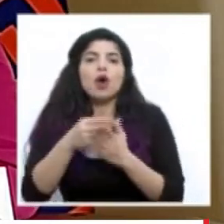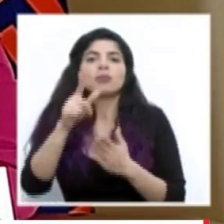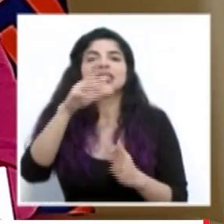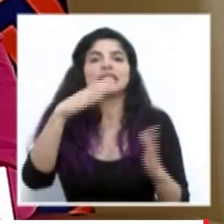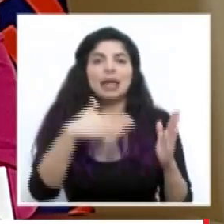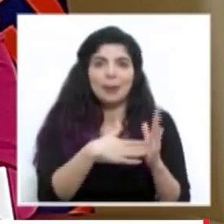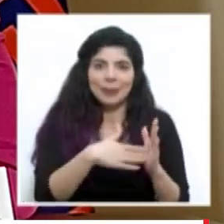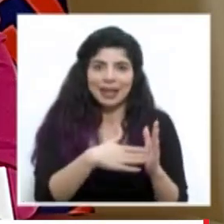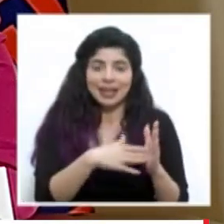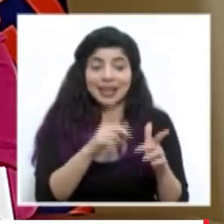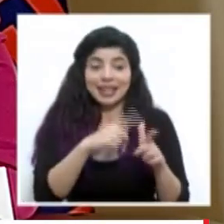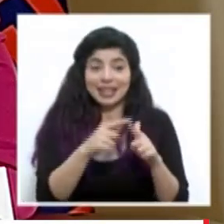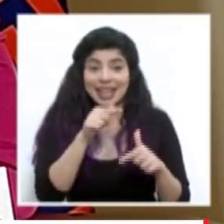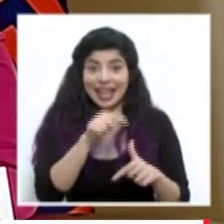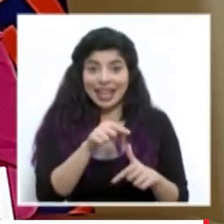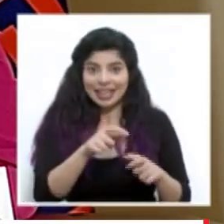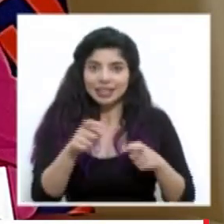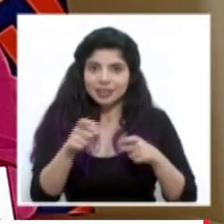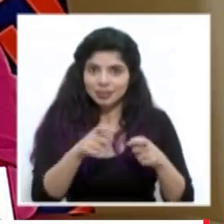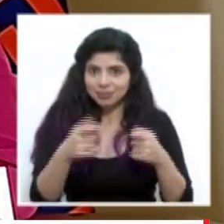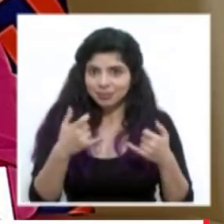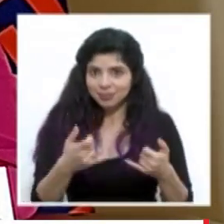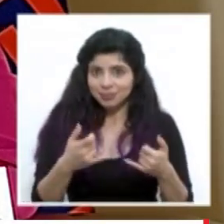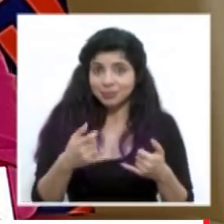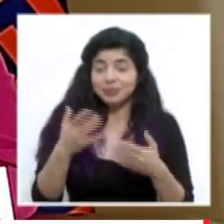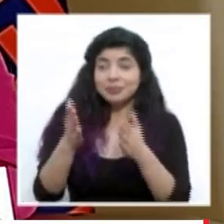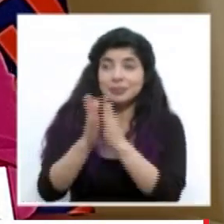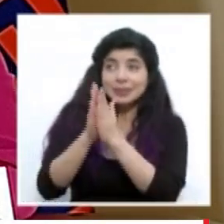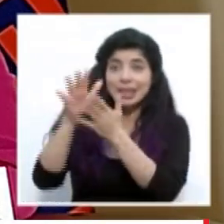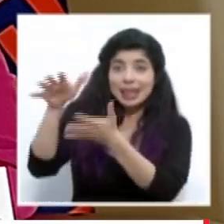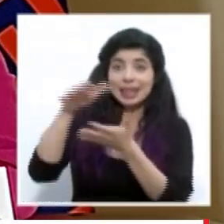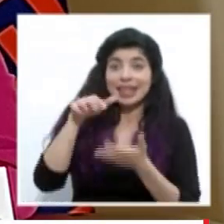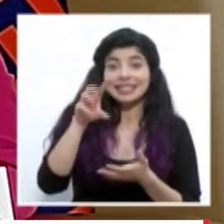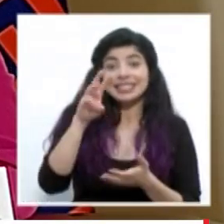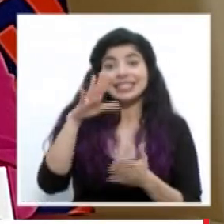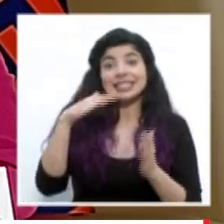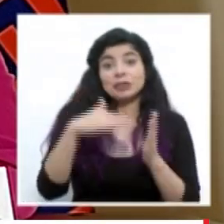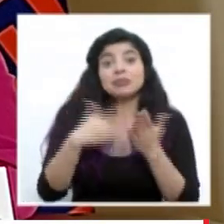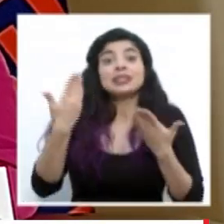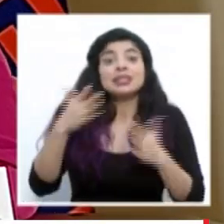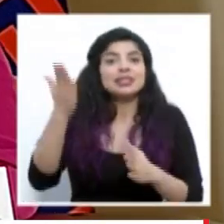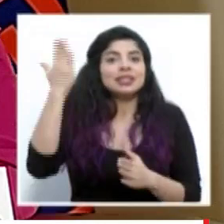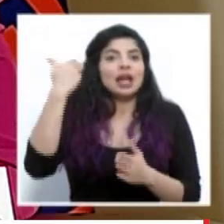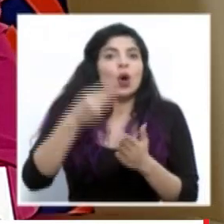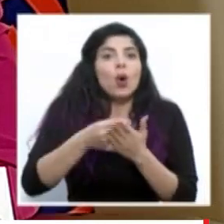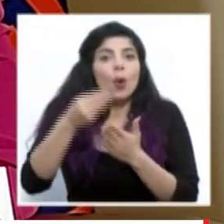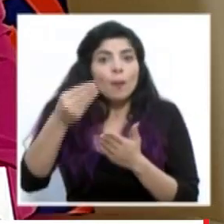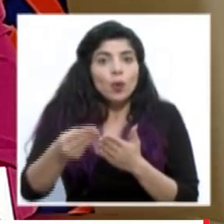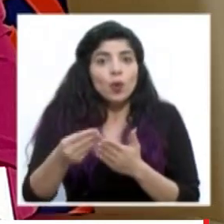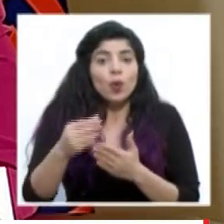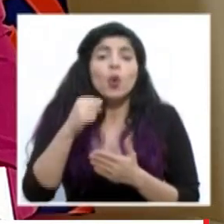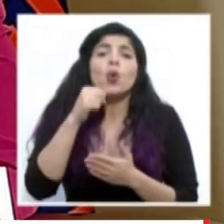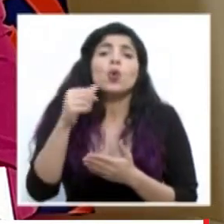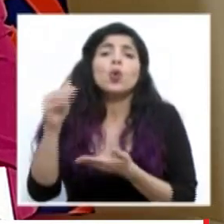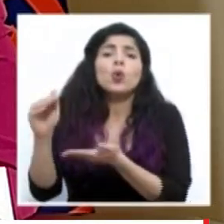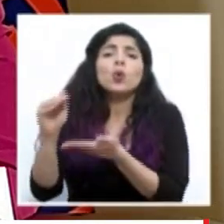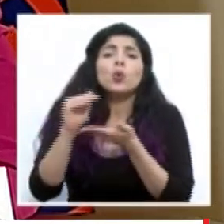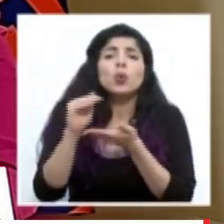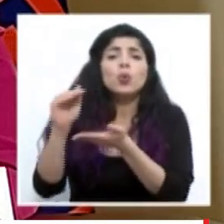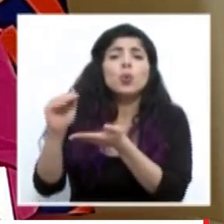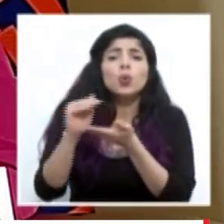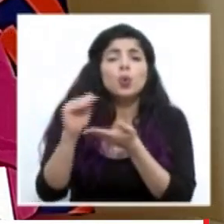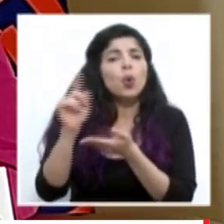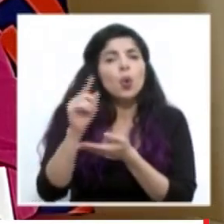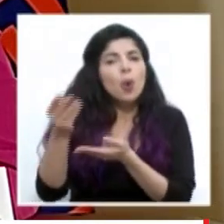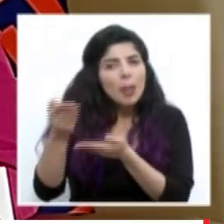100,000. Entonces, este es el que vamos a gestionar, que nos den de esas 65,000 que ya compramos, que no nos den una cuota pequeña, sino